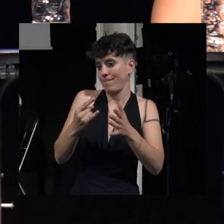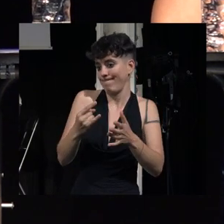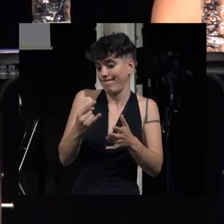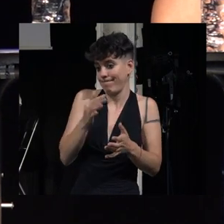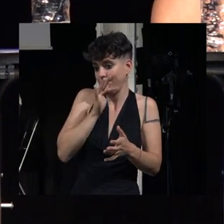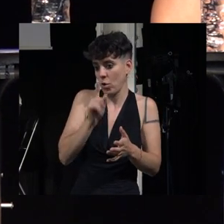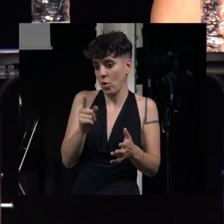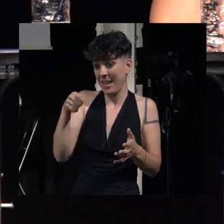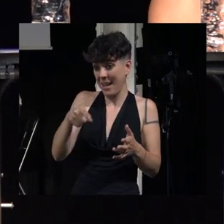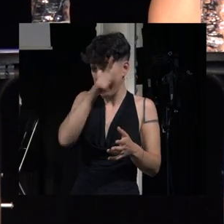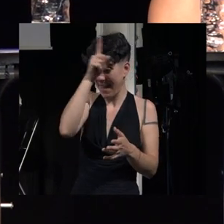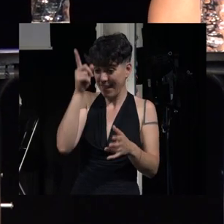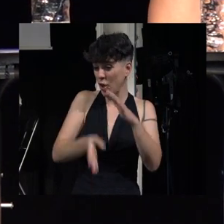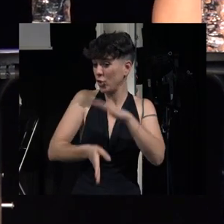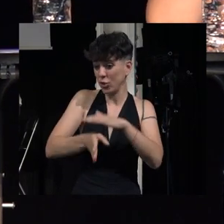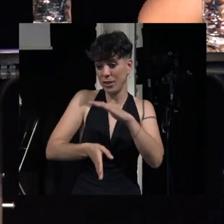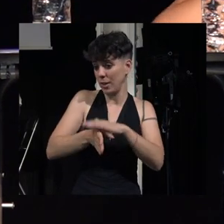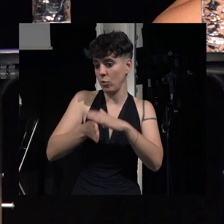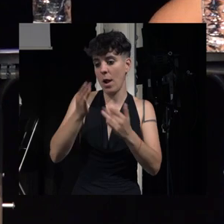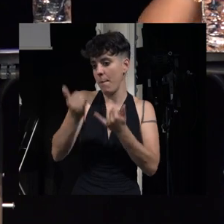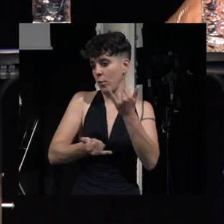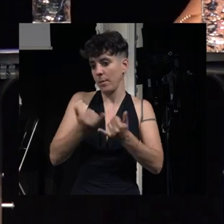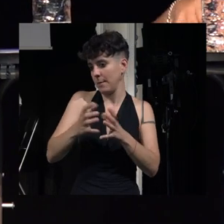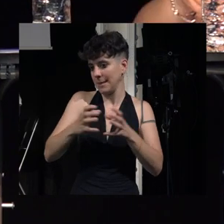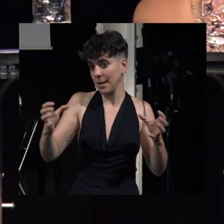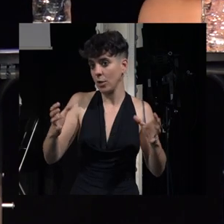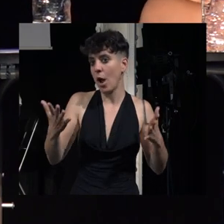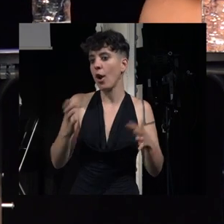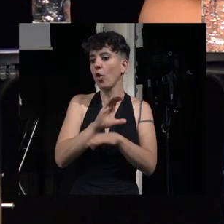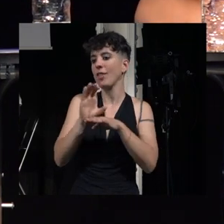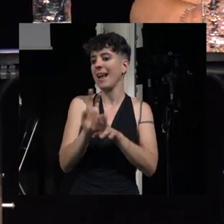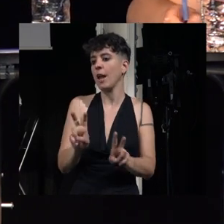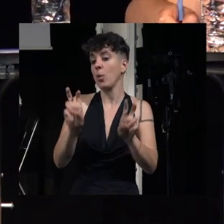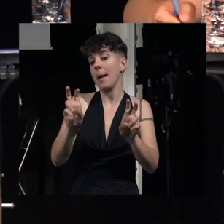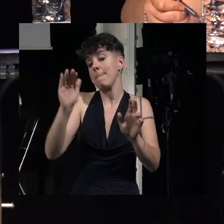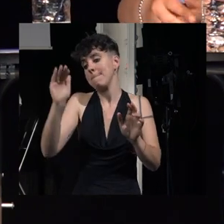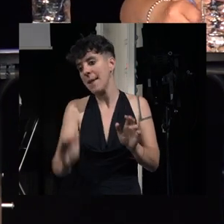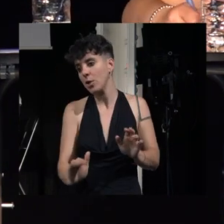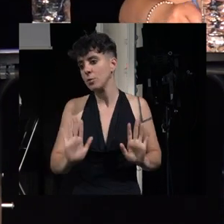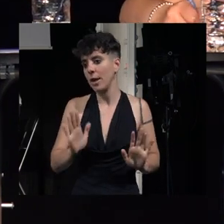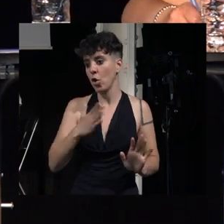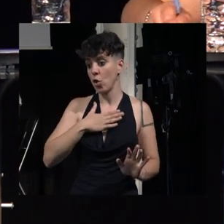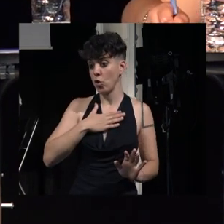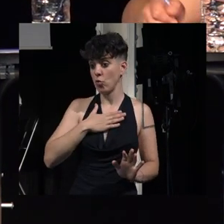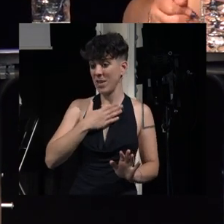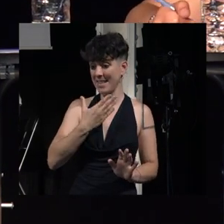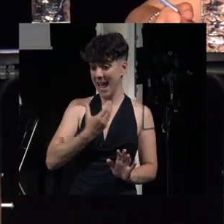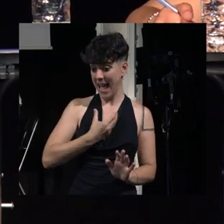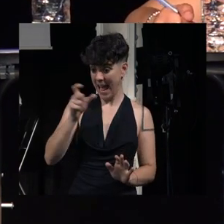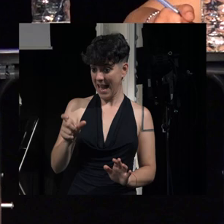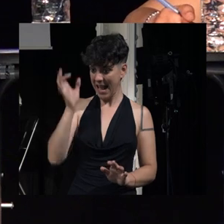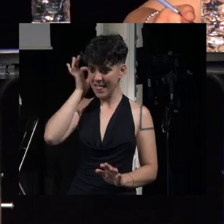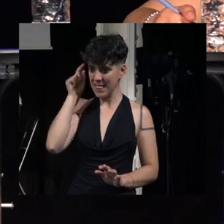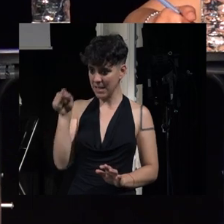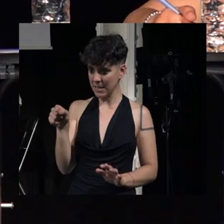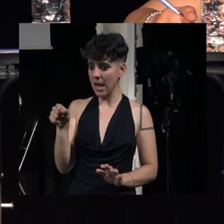verdaderos problemas, creo que con la nueva concejalía menos, pero nuestra alcaldesa tenía verdaderos